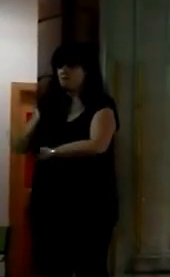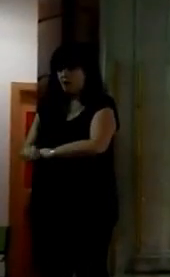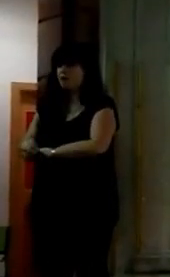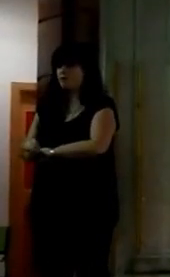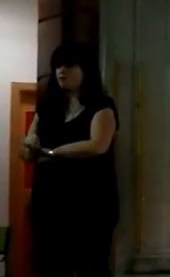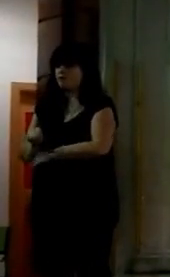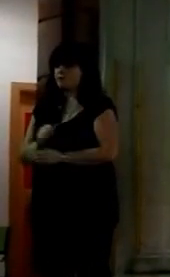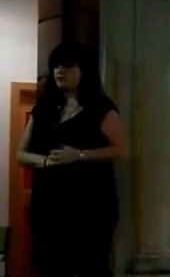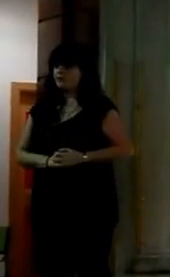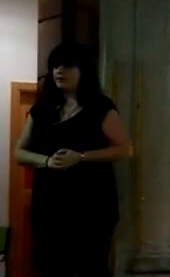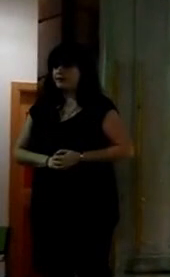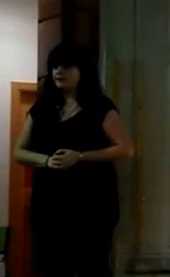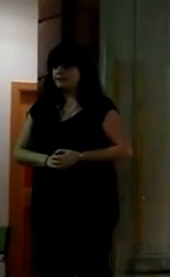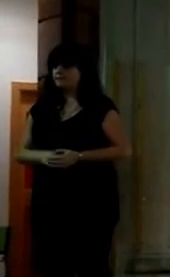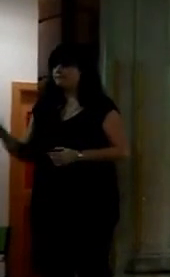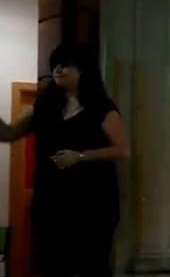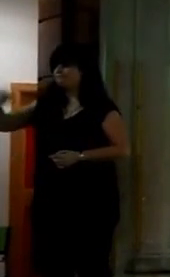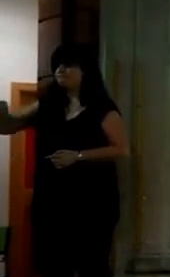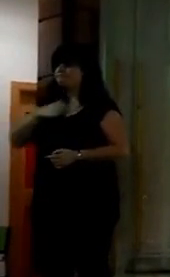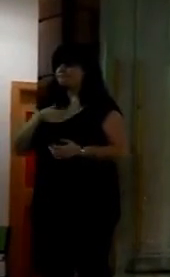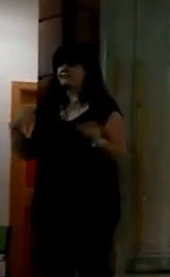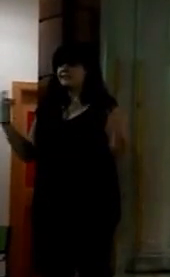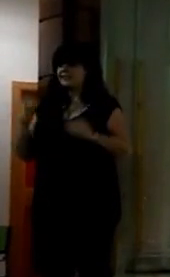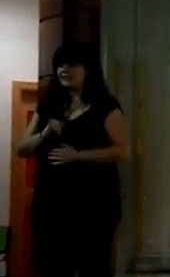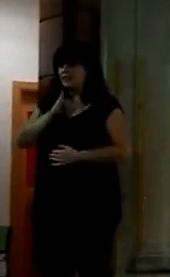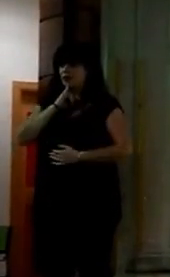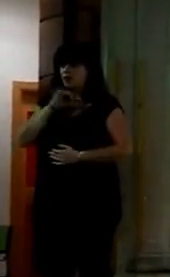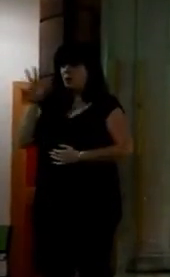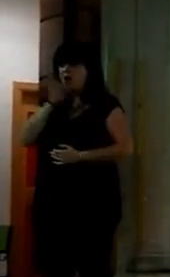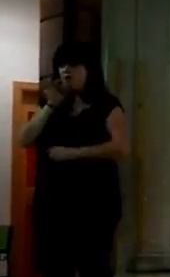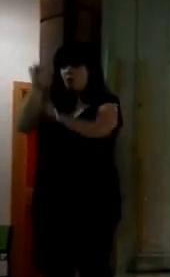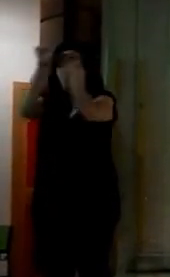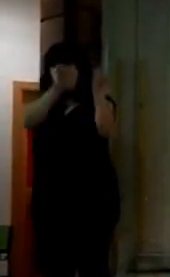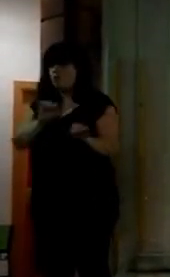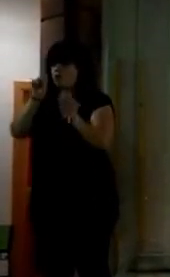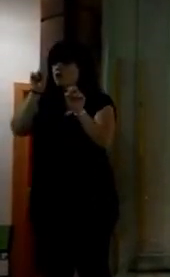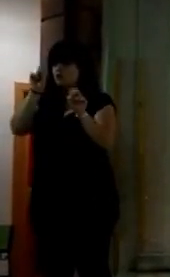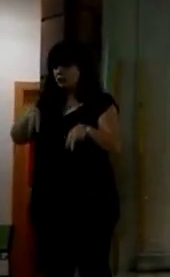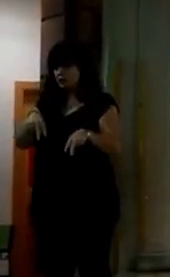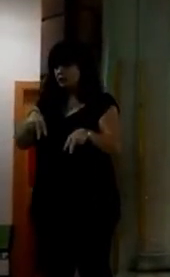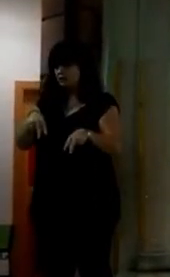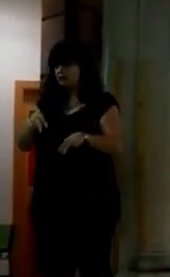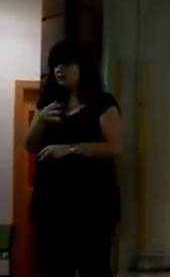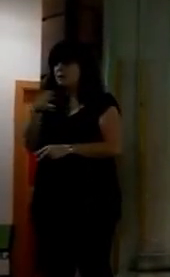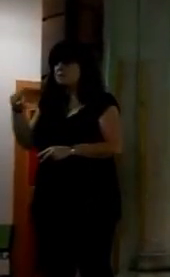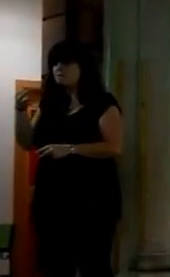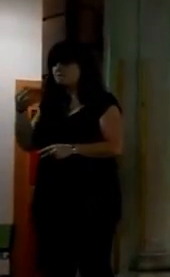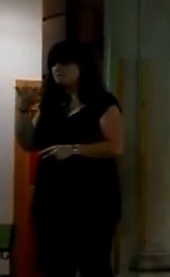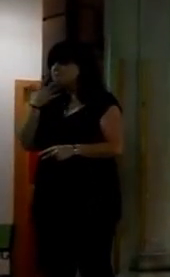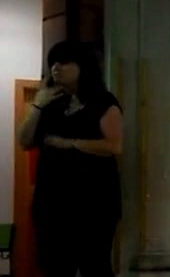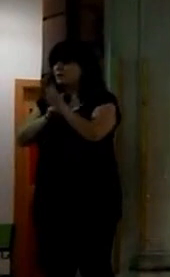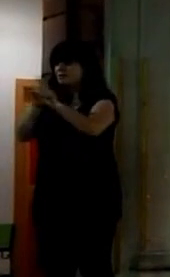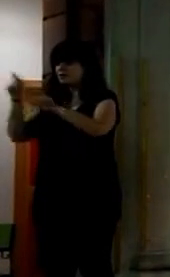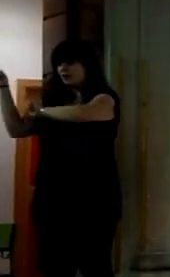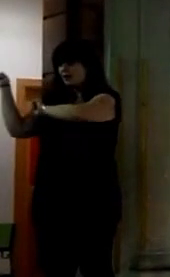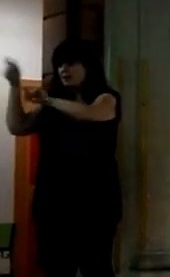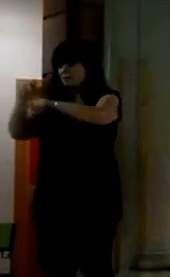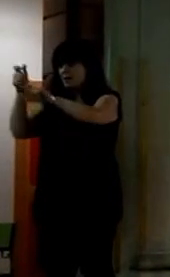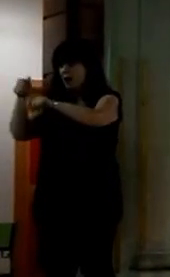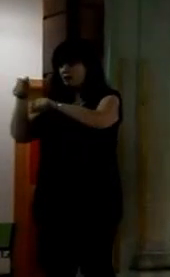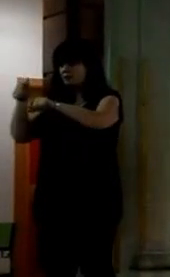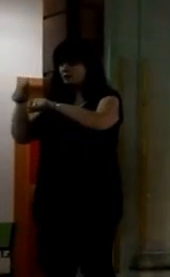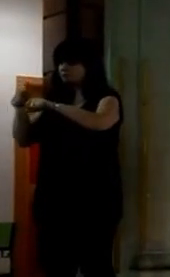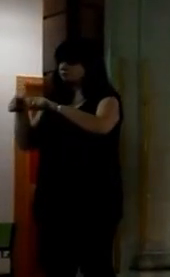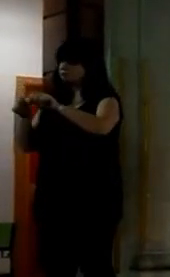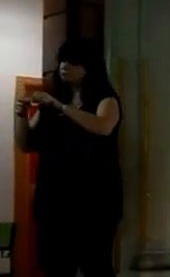os empresarios. Queren desprotexer o idioma galego, queren retirarle a cobertura sanitaria aos inmigrantes,